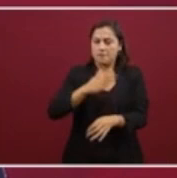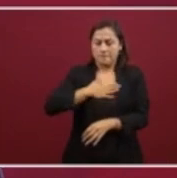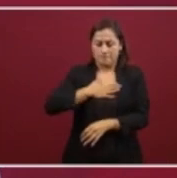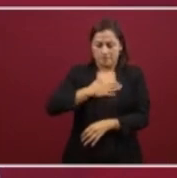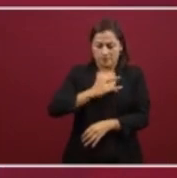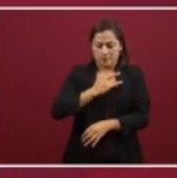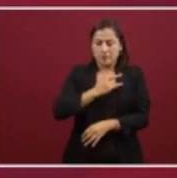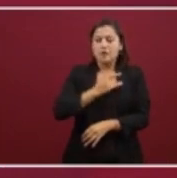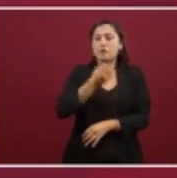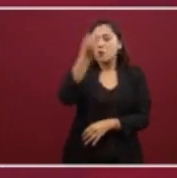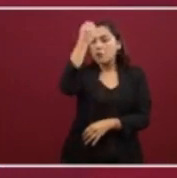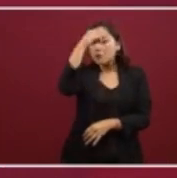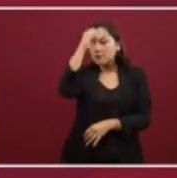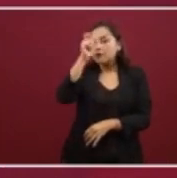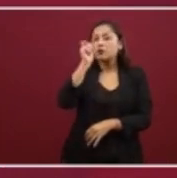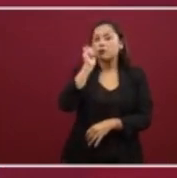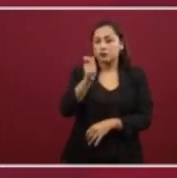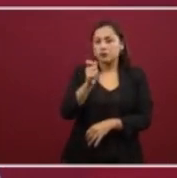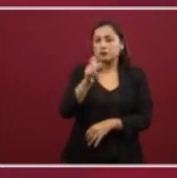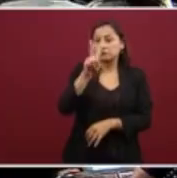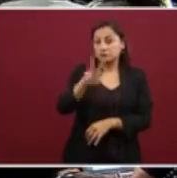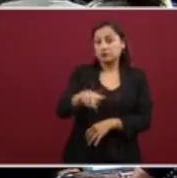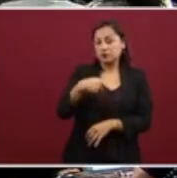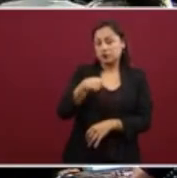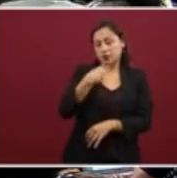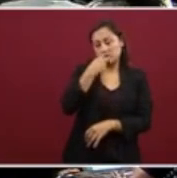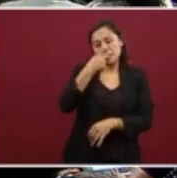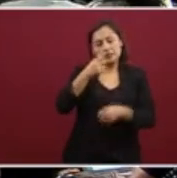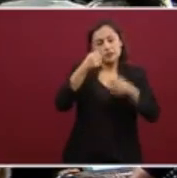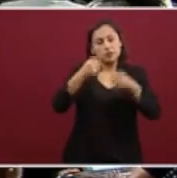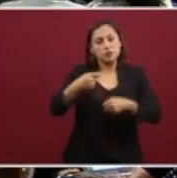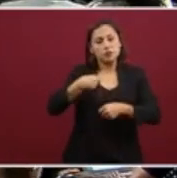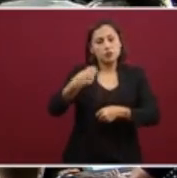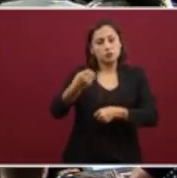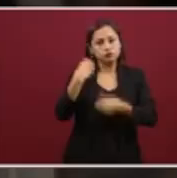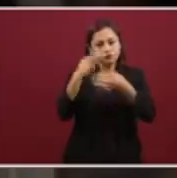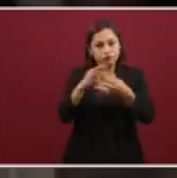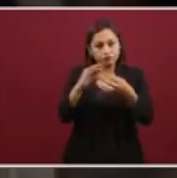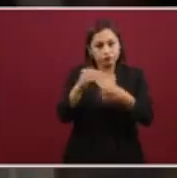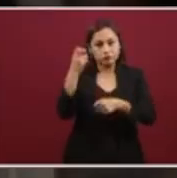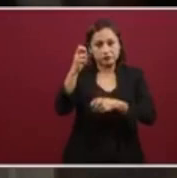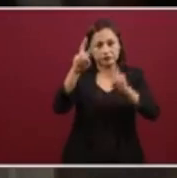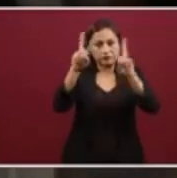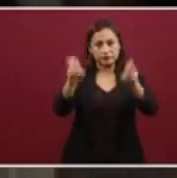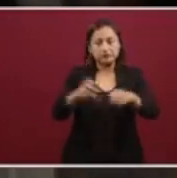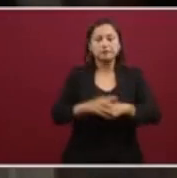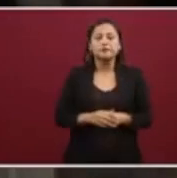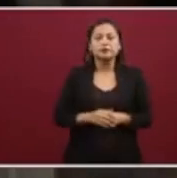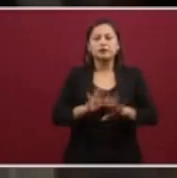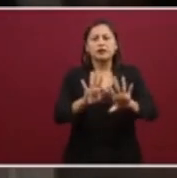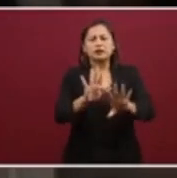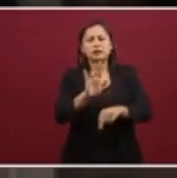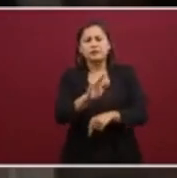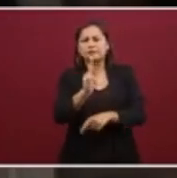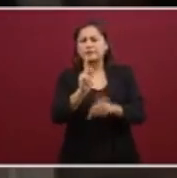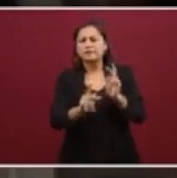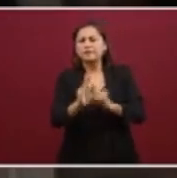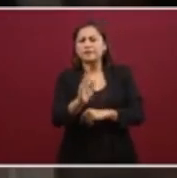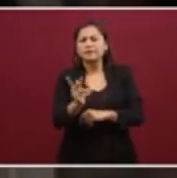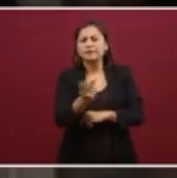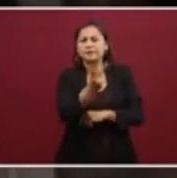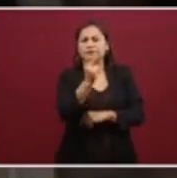voy a tratar el tema. Perdón, solo una precisión de Pemex. Decía que hay